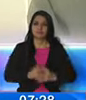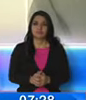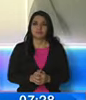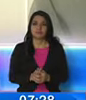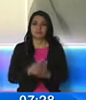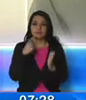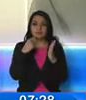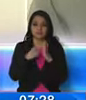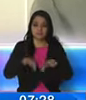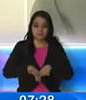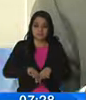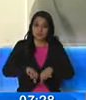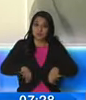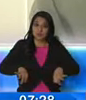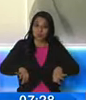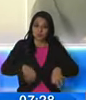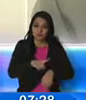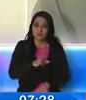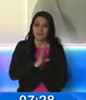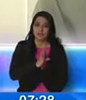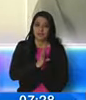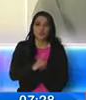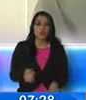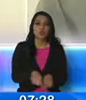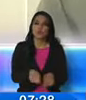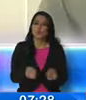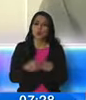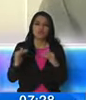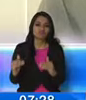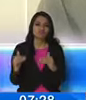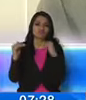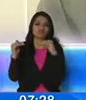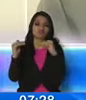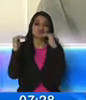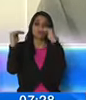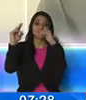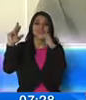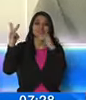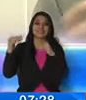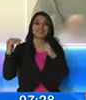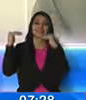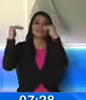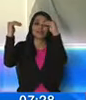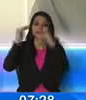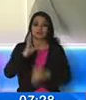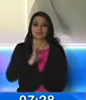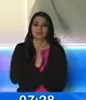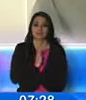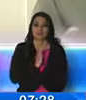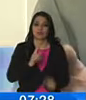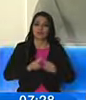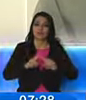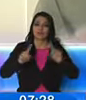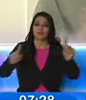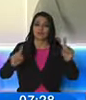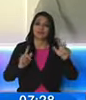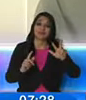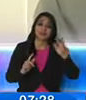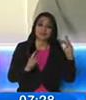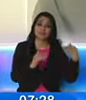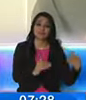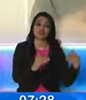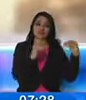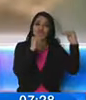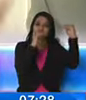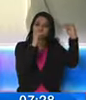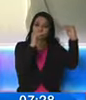a que estos títulos tengan la denominación de tercer nivel técnico y se diferencian con los de tercer nivel de